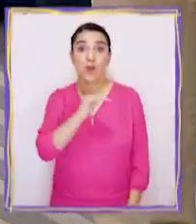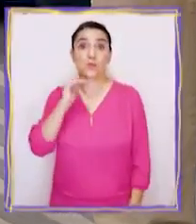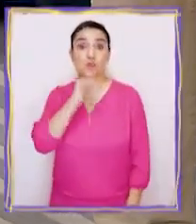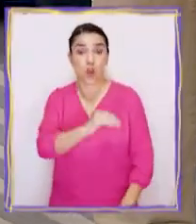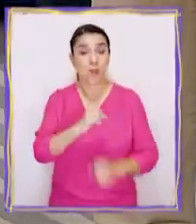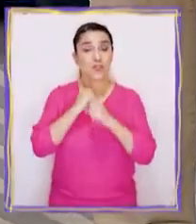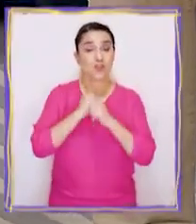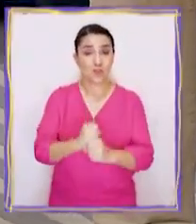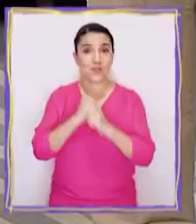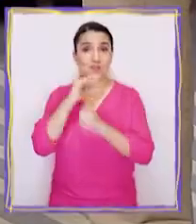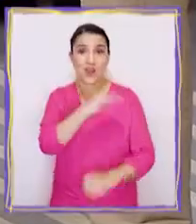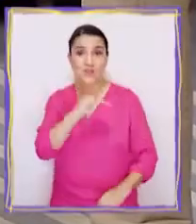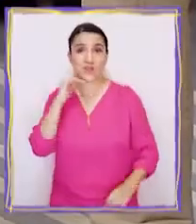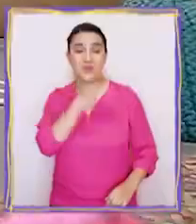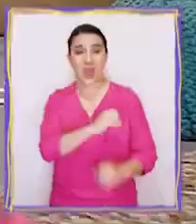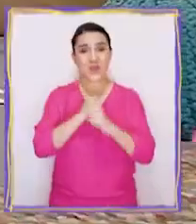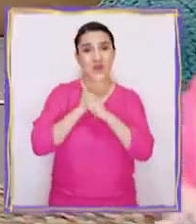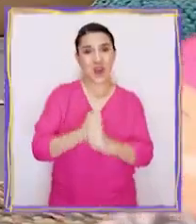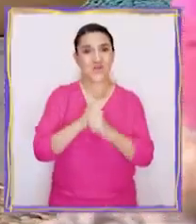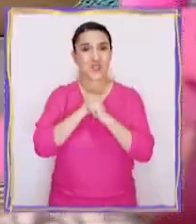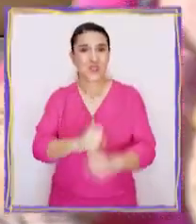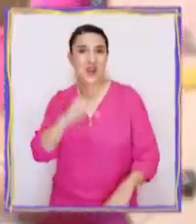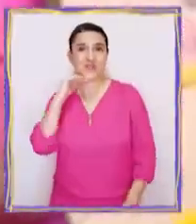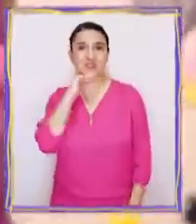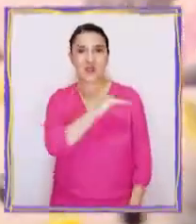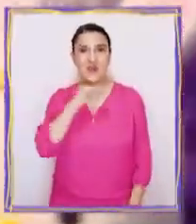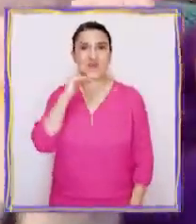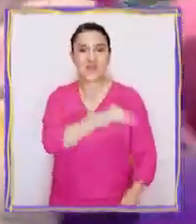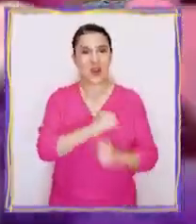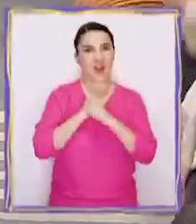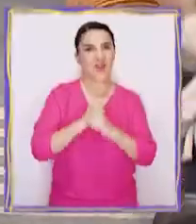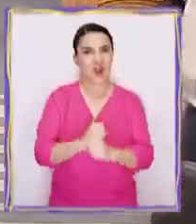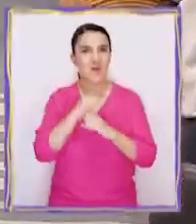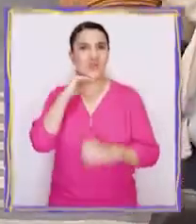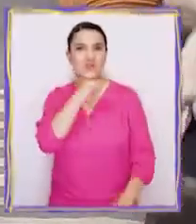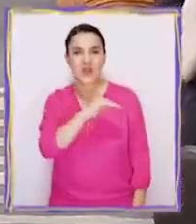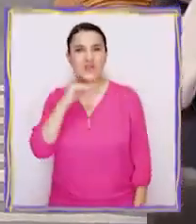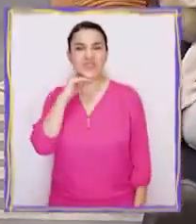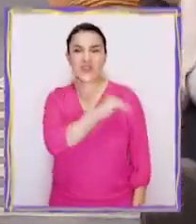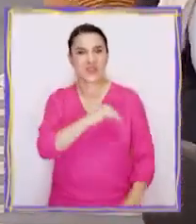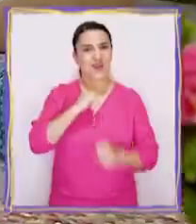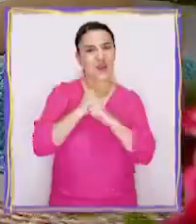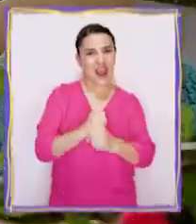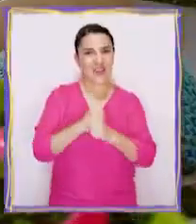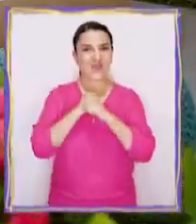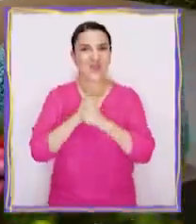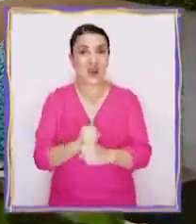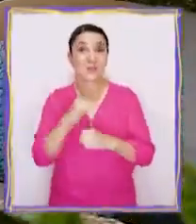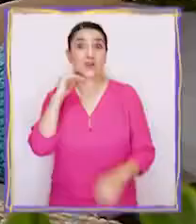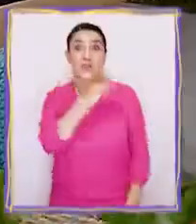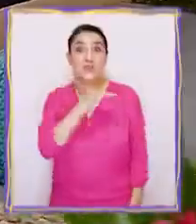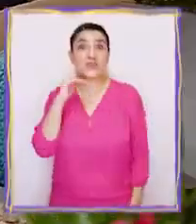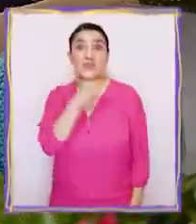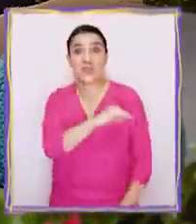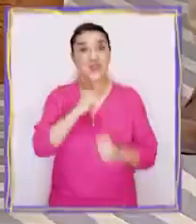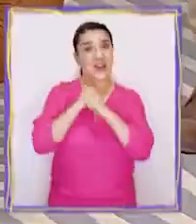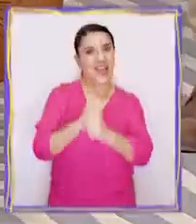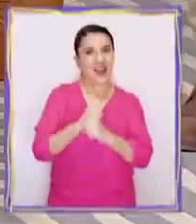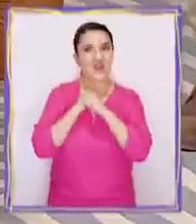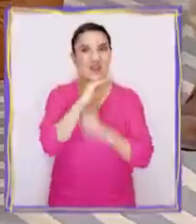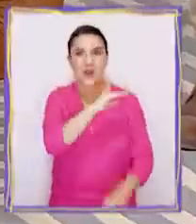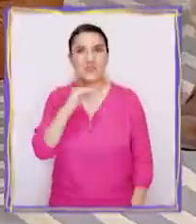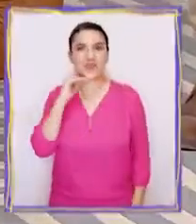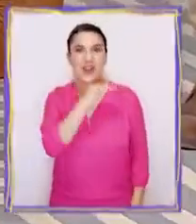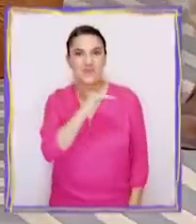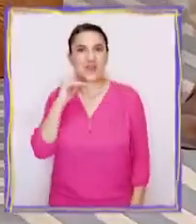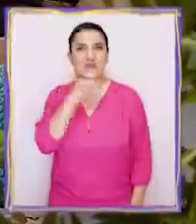Rapidito, rapidito, rapidito, rayo, rapidito, rapidito, rapidito, rayo, rapidito, rapidito, rapidito, rayo, rapidito, rapidito, rapidito, rayo, rapidito,